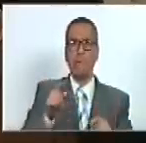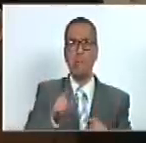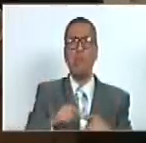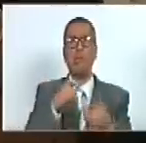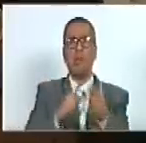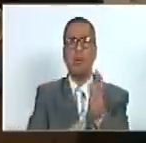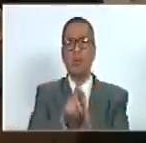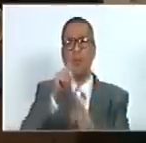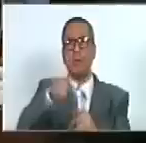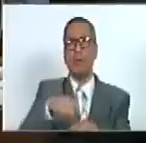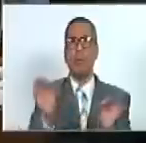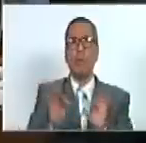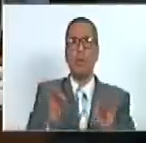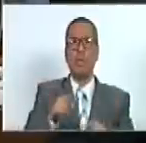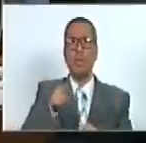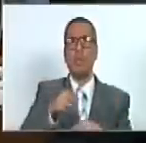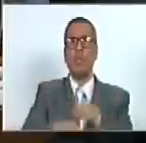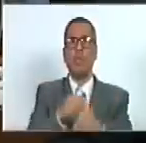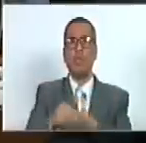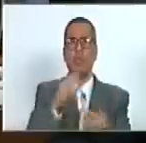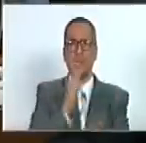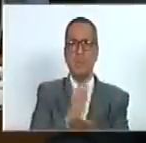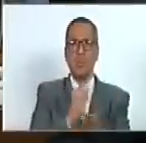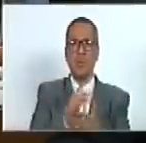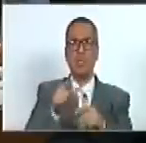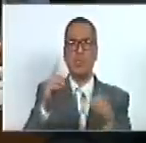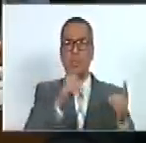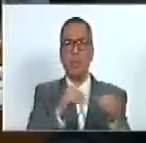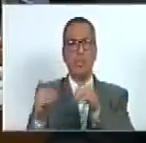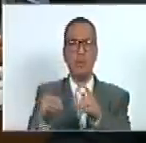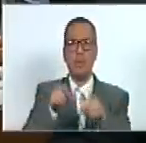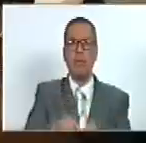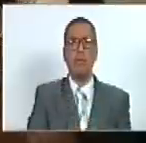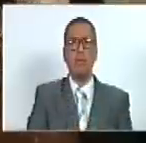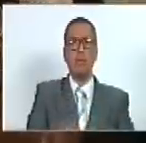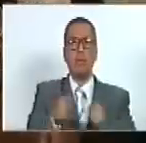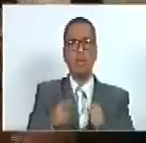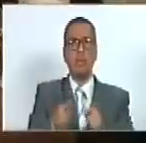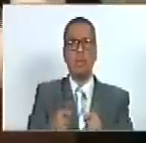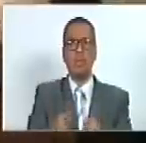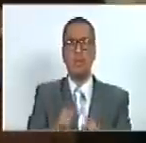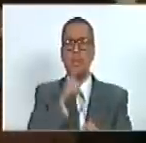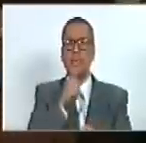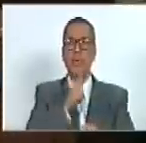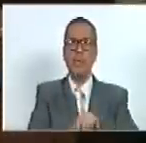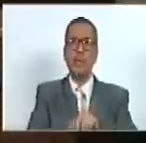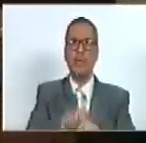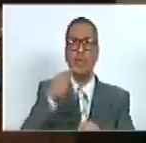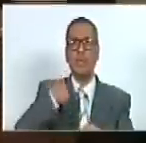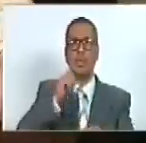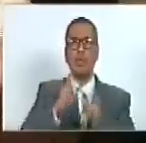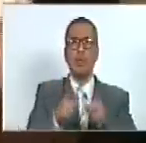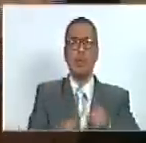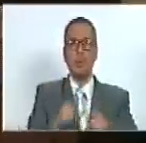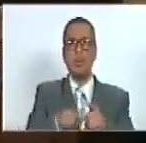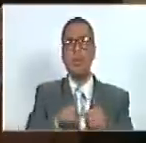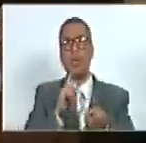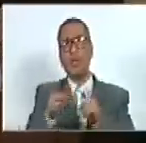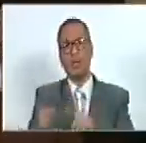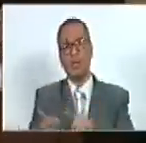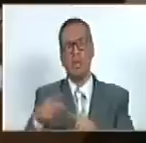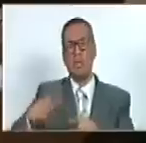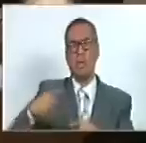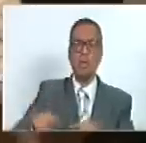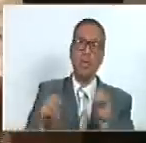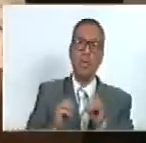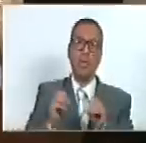aumento de salario, sino que lo han hecho permanentemente discutir para tratar de malponer, y que a veces están con Caldera, a veces están con la derecha,